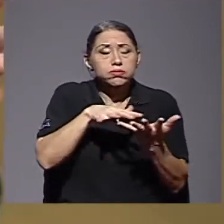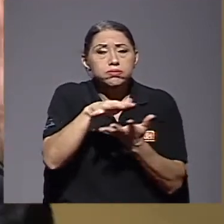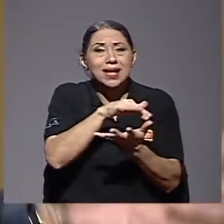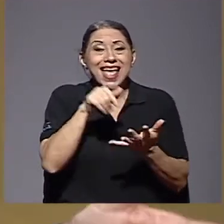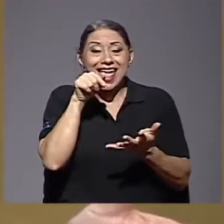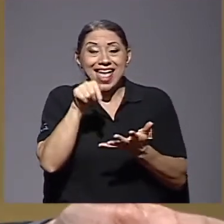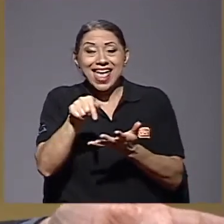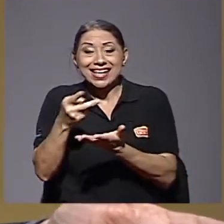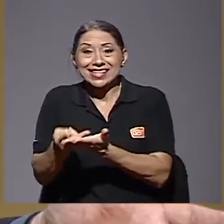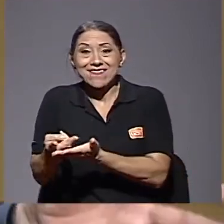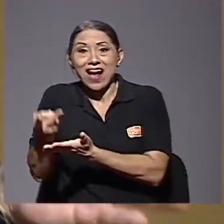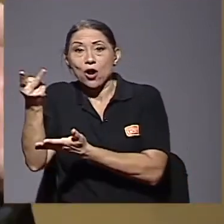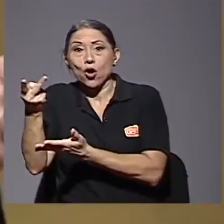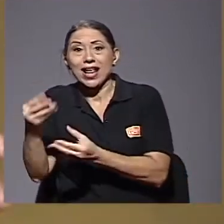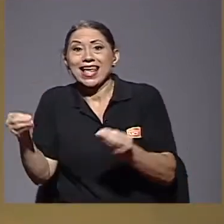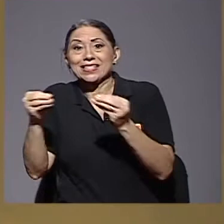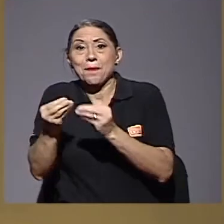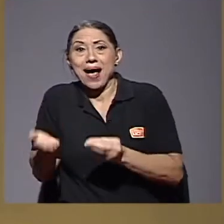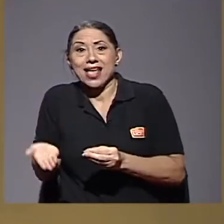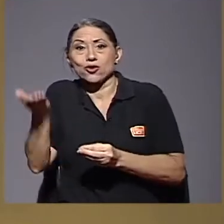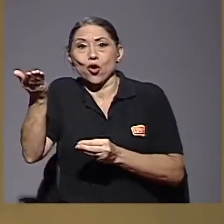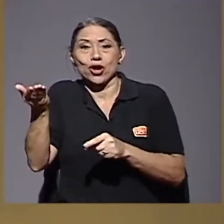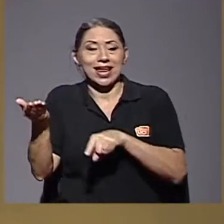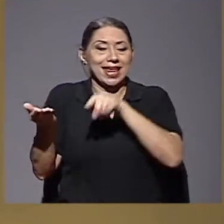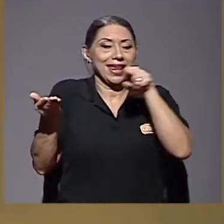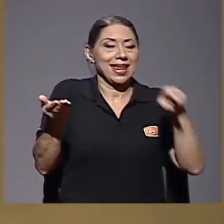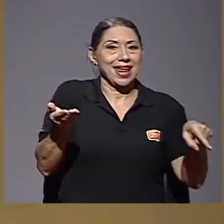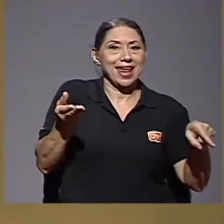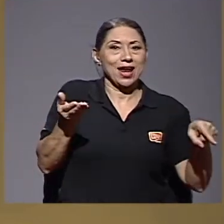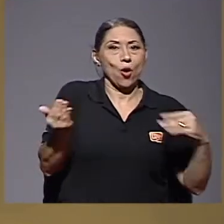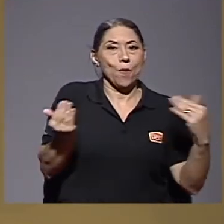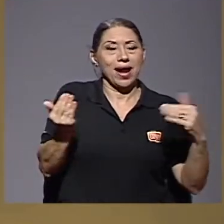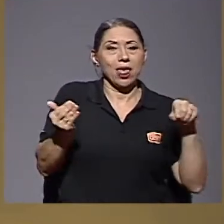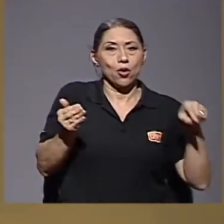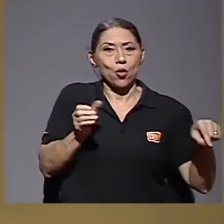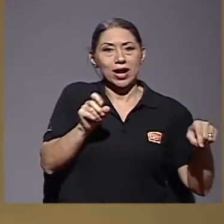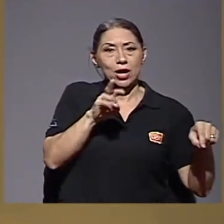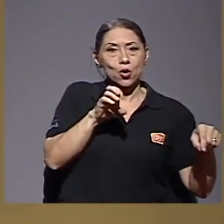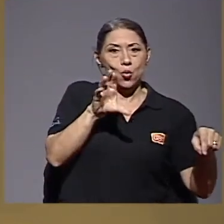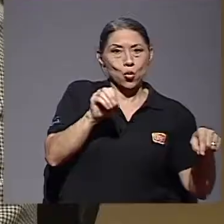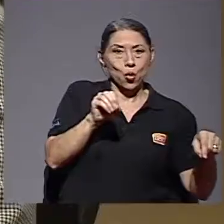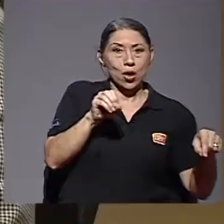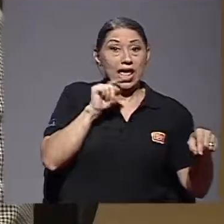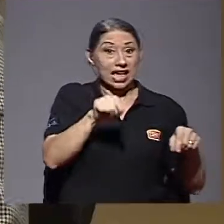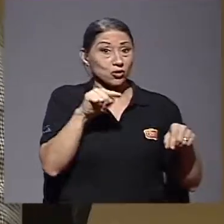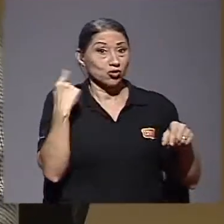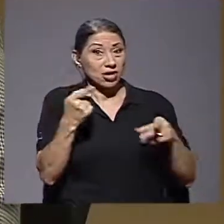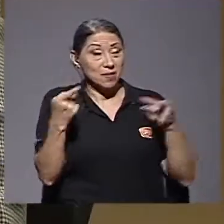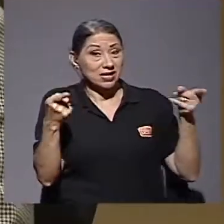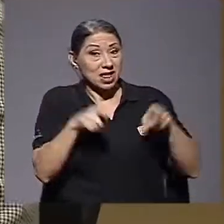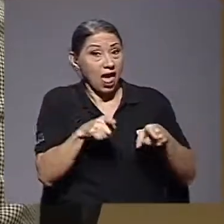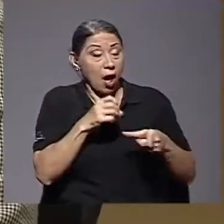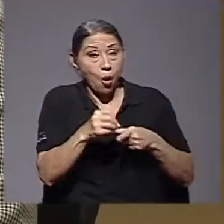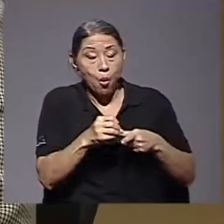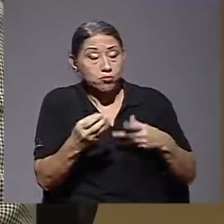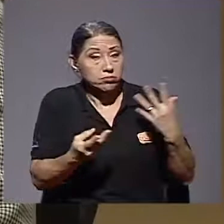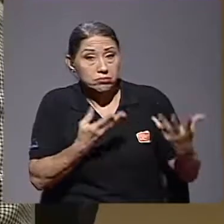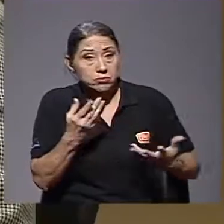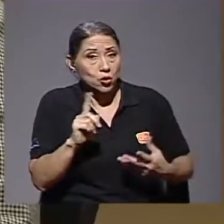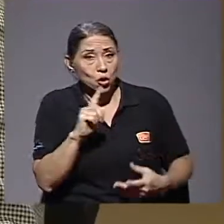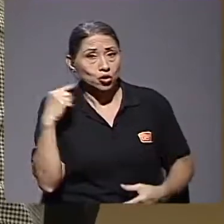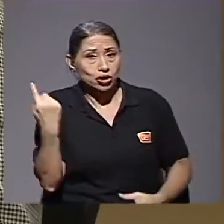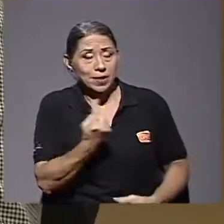ser mayor que el valor del crudo para que la refinación se dé. ¿Eso se da siempre o no se da siempre? Bien, primero